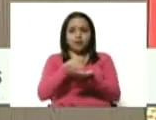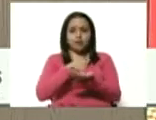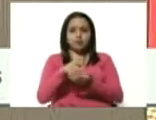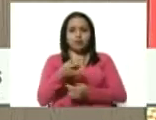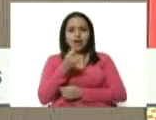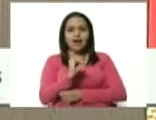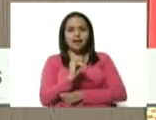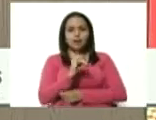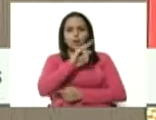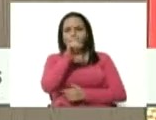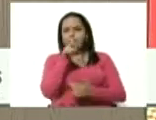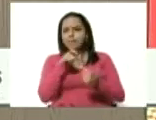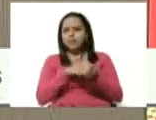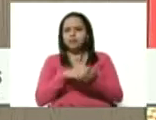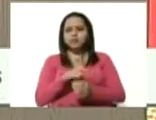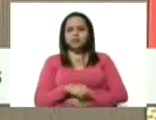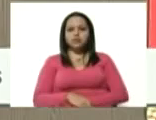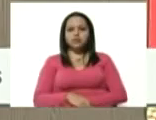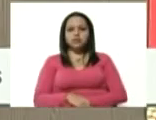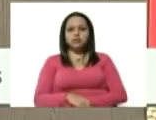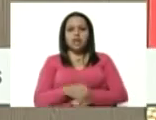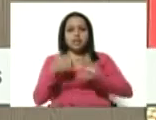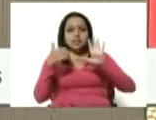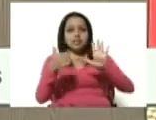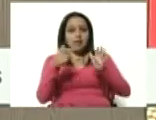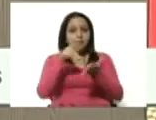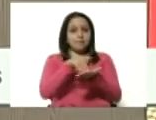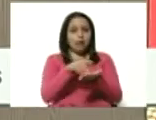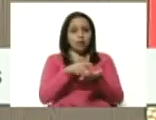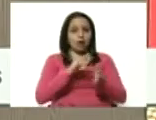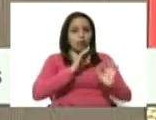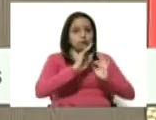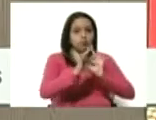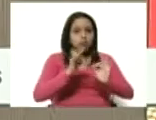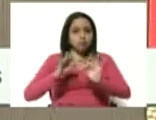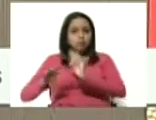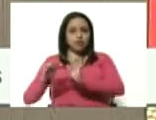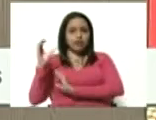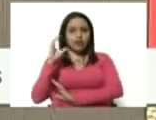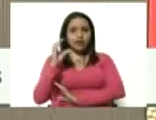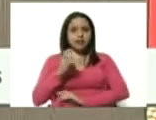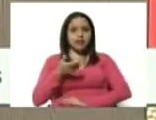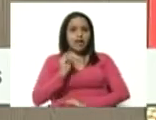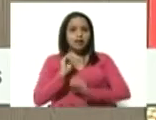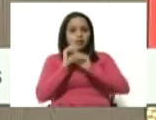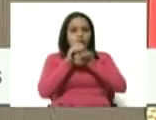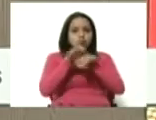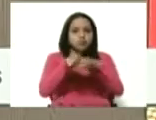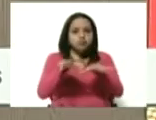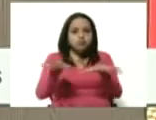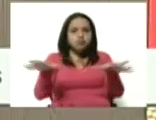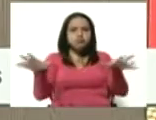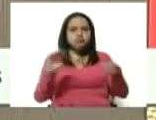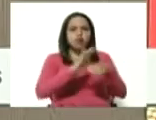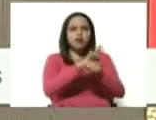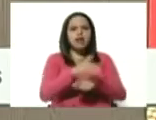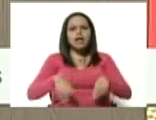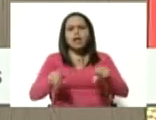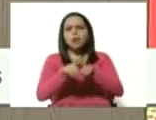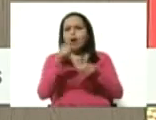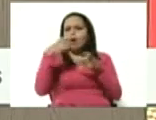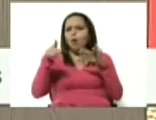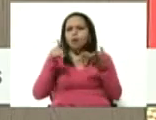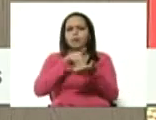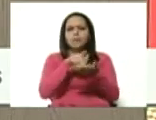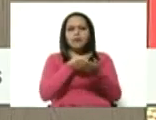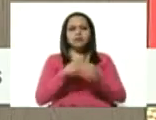total suman 6 parroquias de Caracas, bueno, está circulando el virus, al igual que en otras parroquias. Es